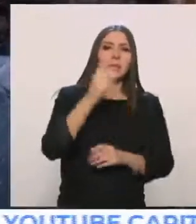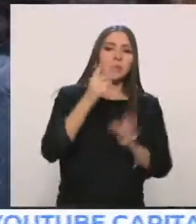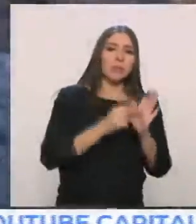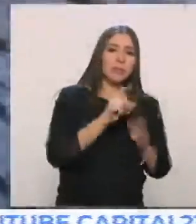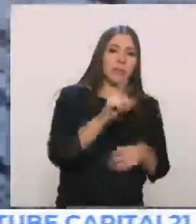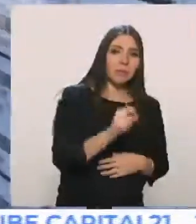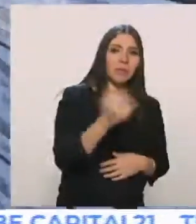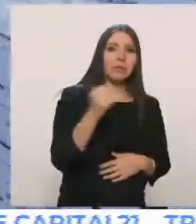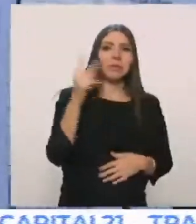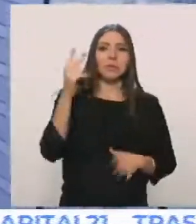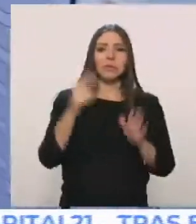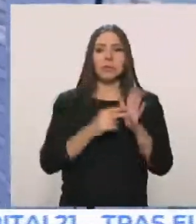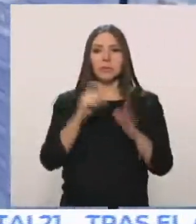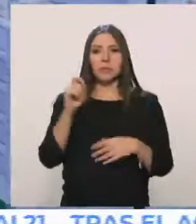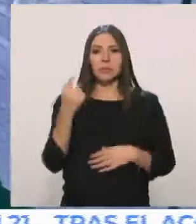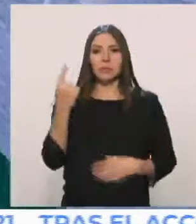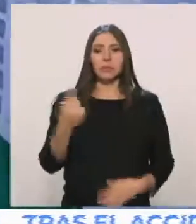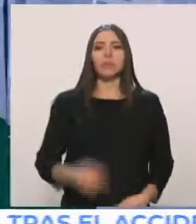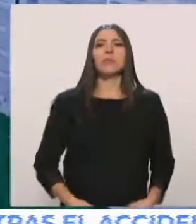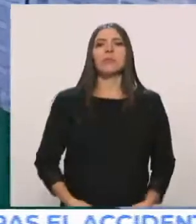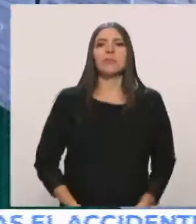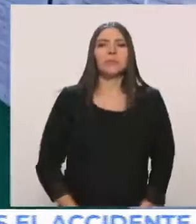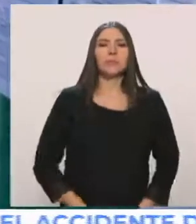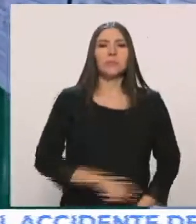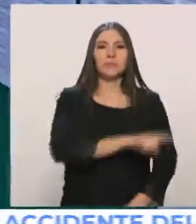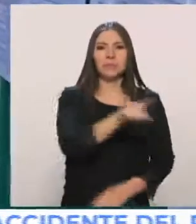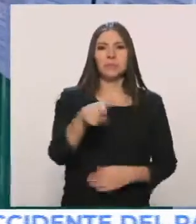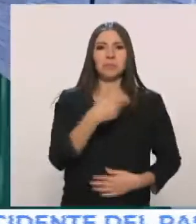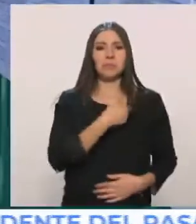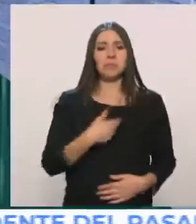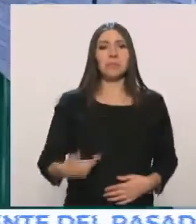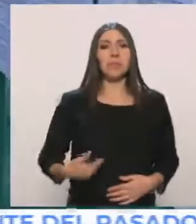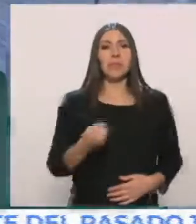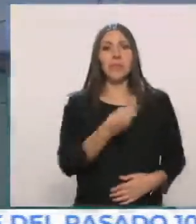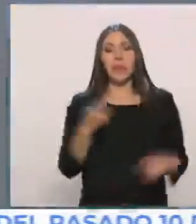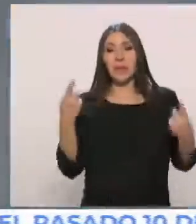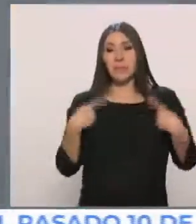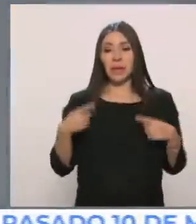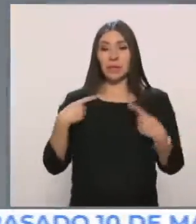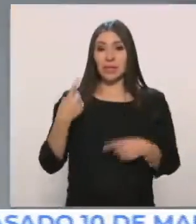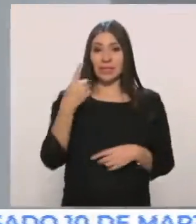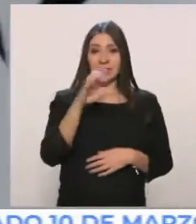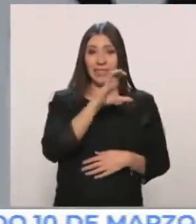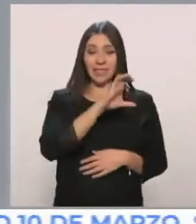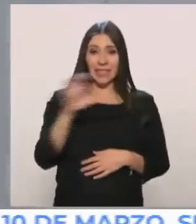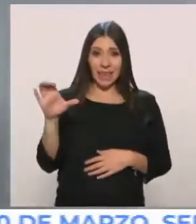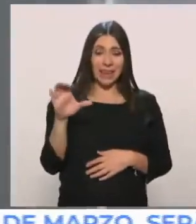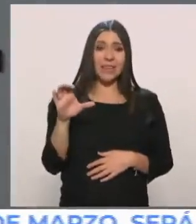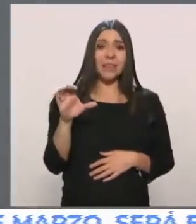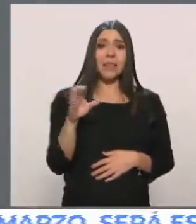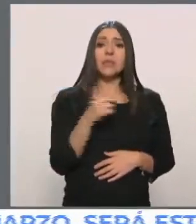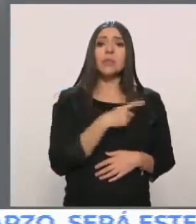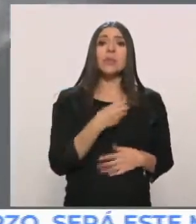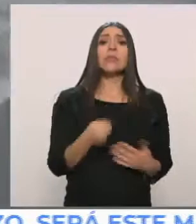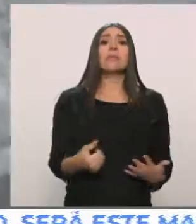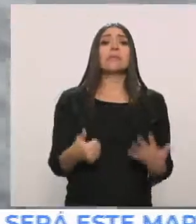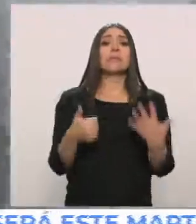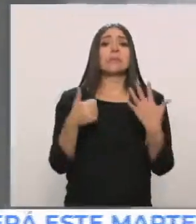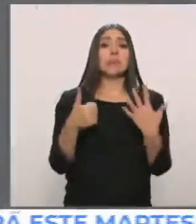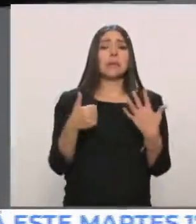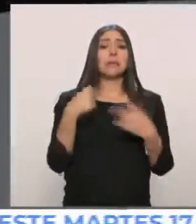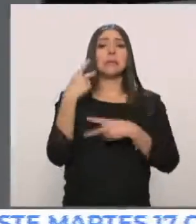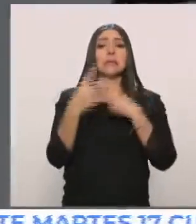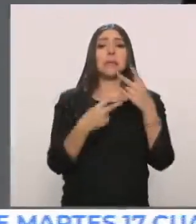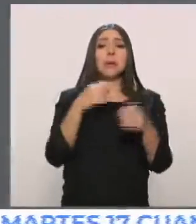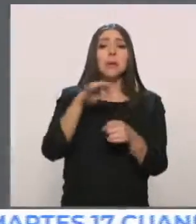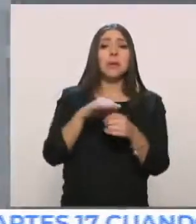2021. Presidentes de casilla coincidieron en que apenas 6 de cada 100 ciudadanos acudieron a votar por proyectos orientados principalmente